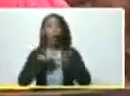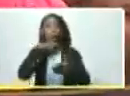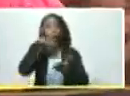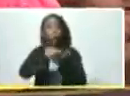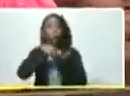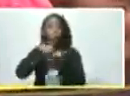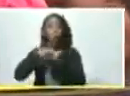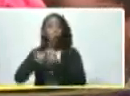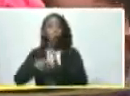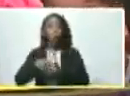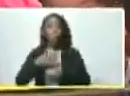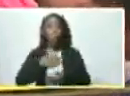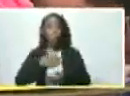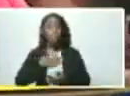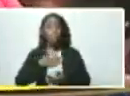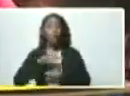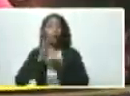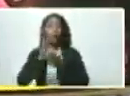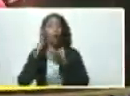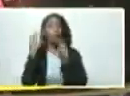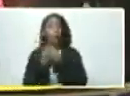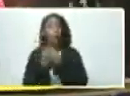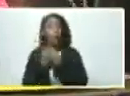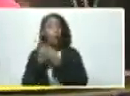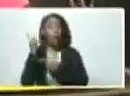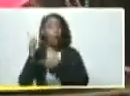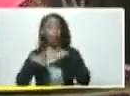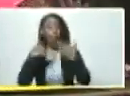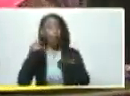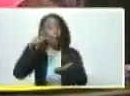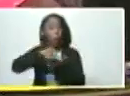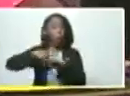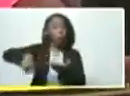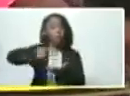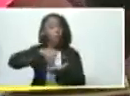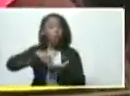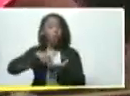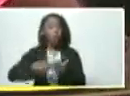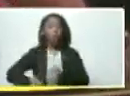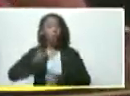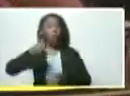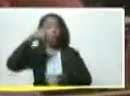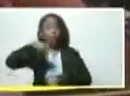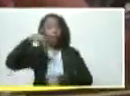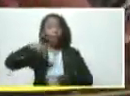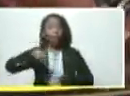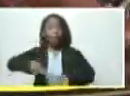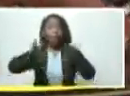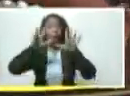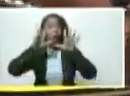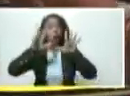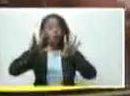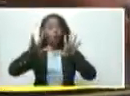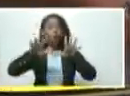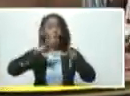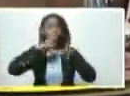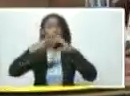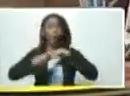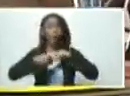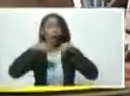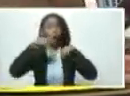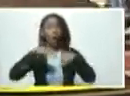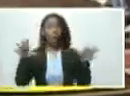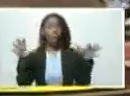mencionar Marilín, en las cuales, bueno, en el punto y círculo, particularmente aquí, son 8 los CLAP que